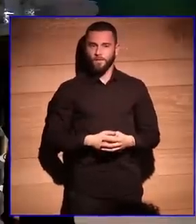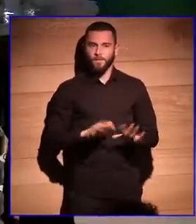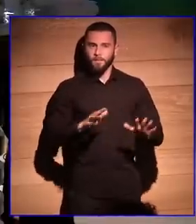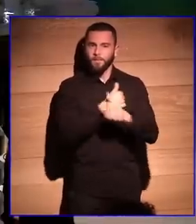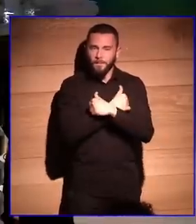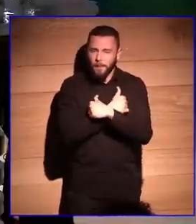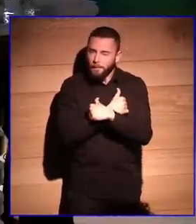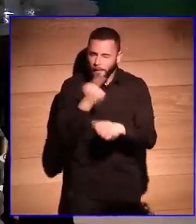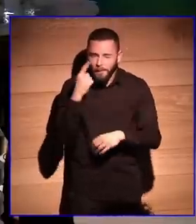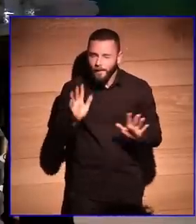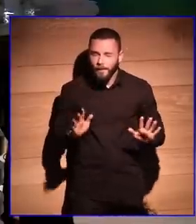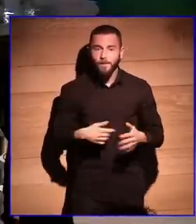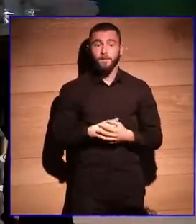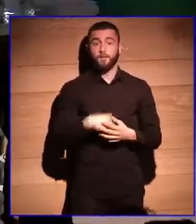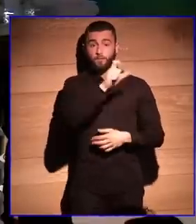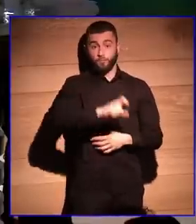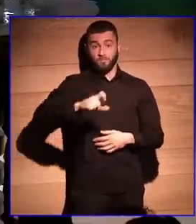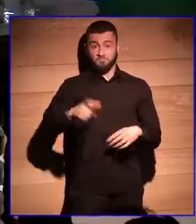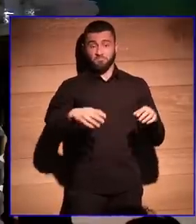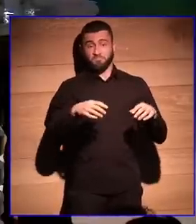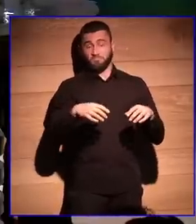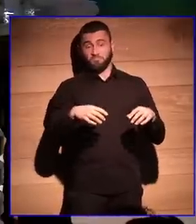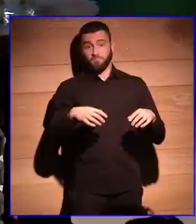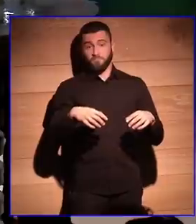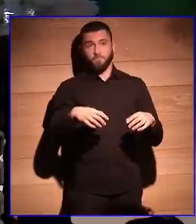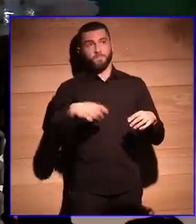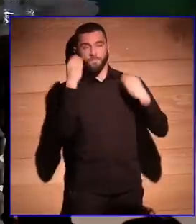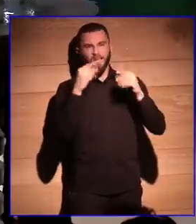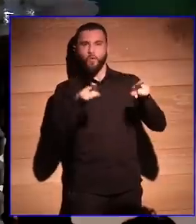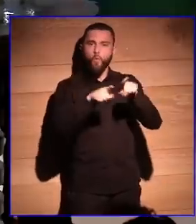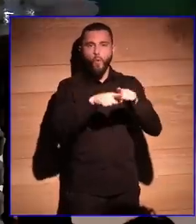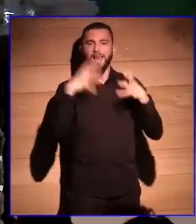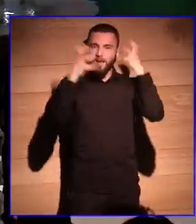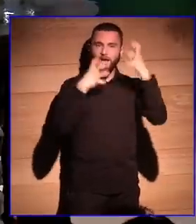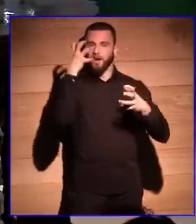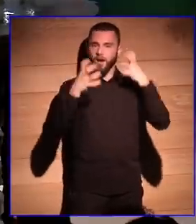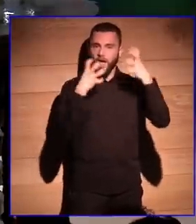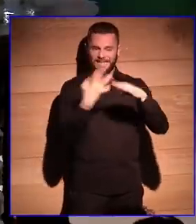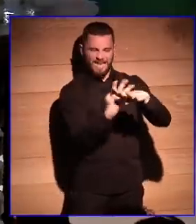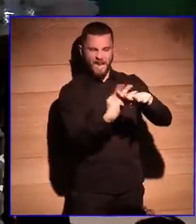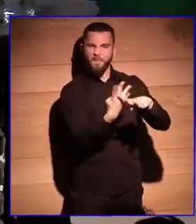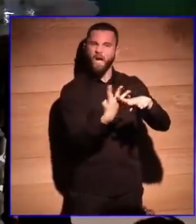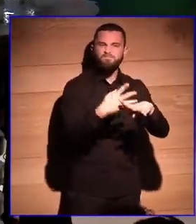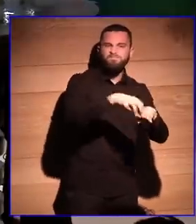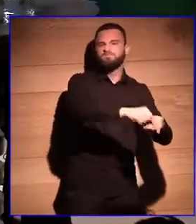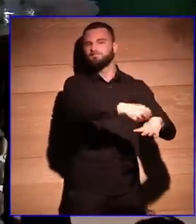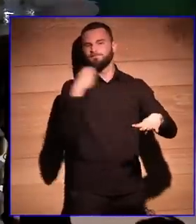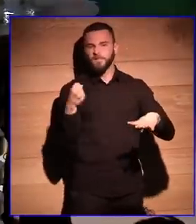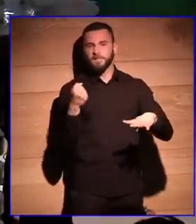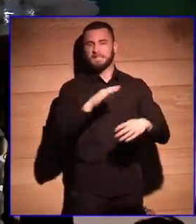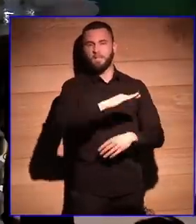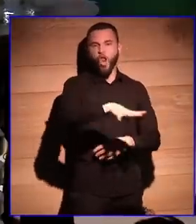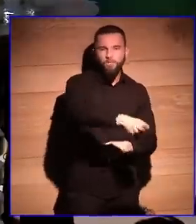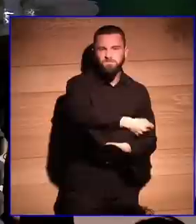Espera, estoy esperándole. Considerar a los seres humanos como granjas. Hay que arrancar una mala hierba y uno no se para a la hora de